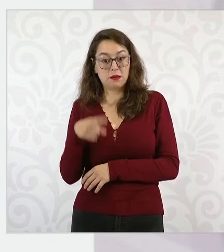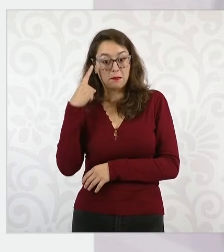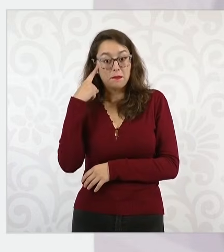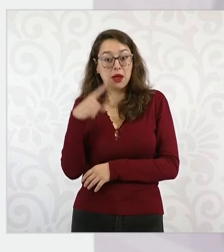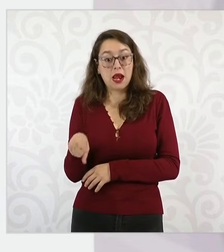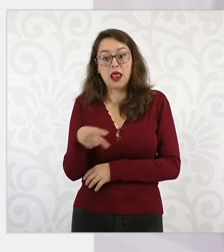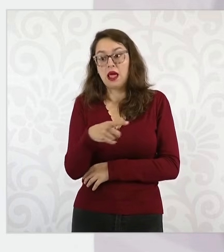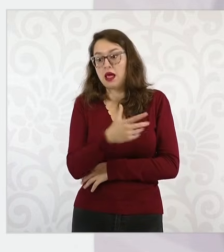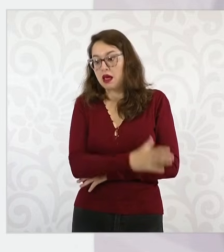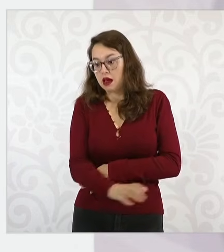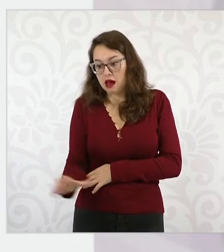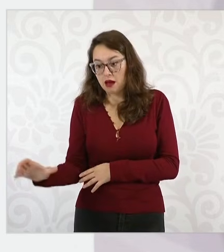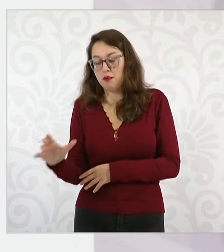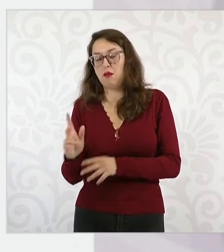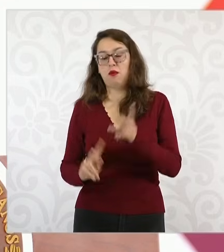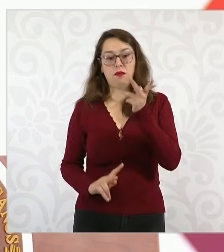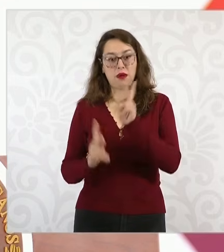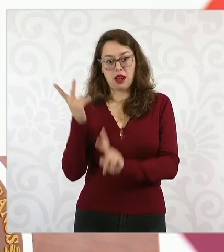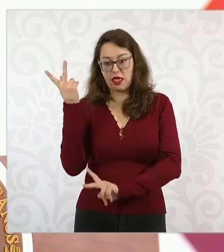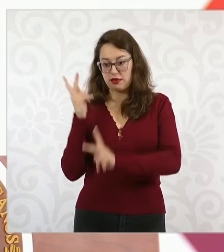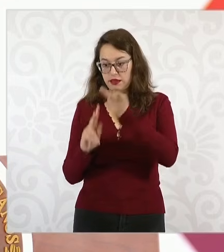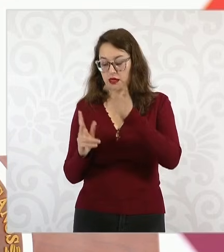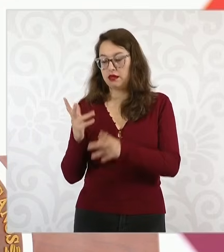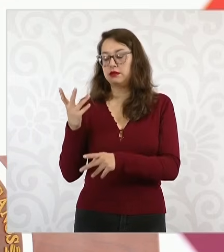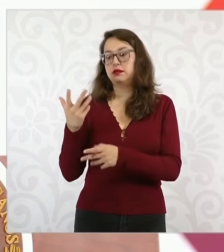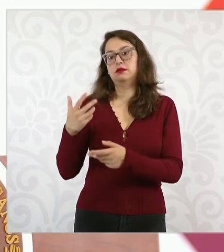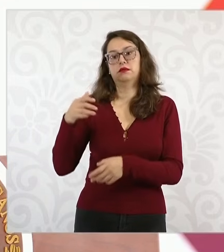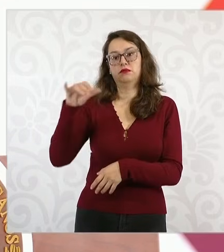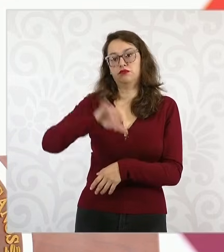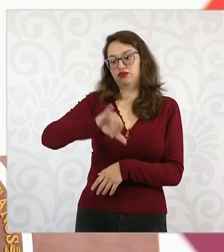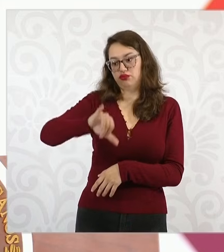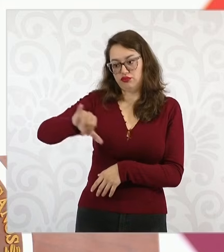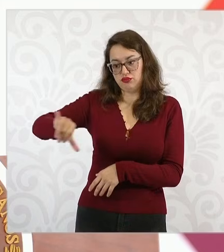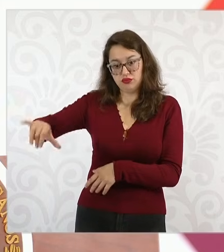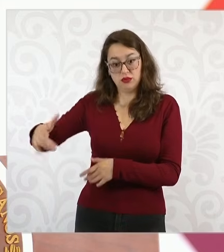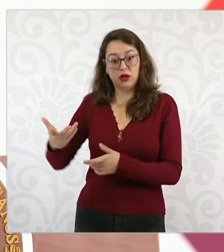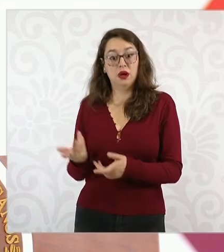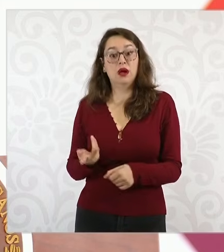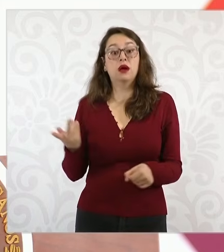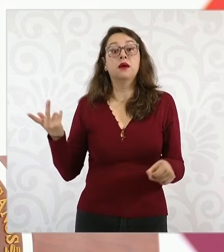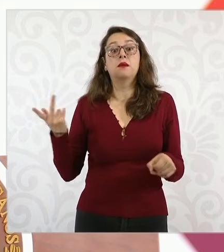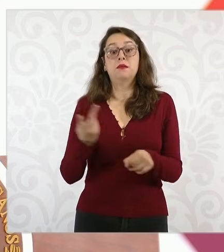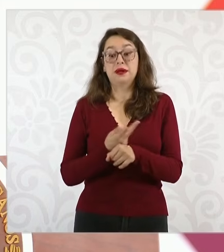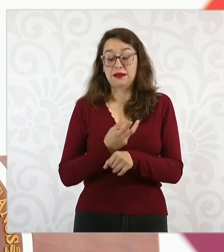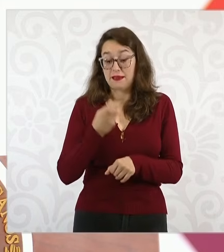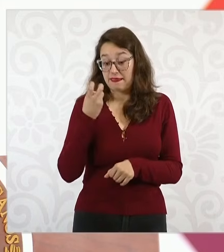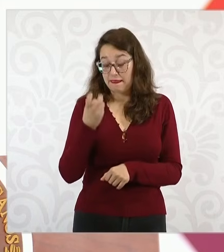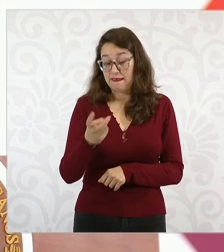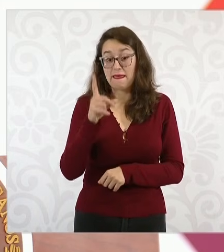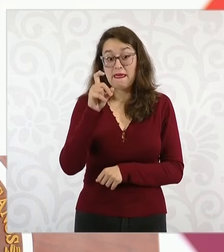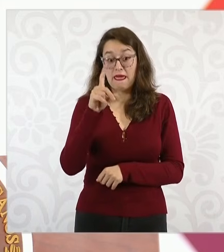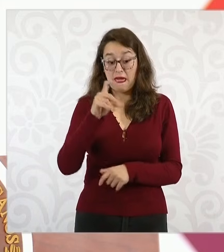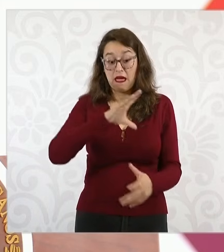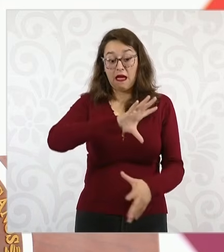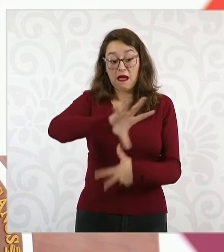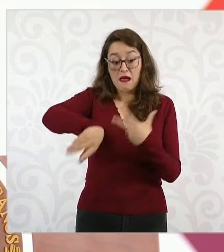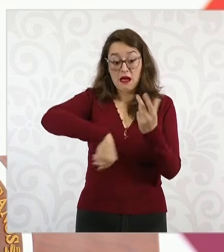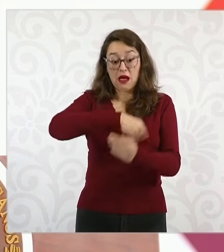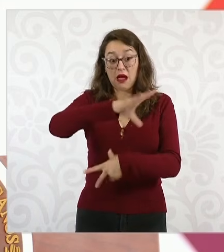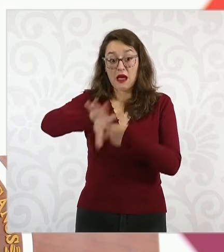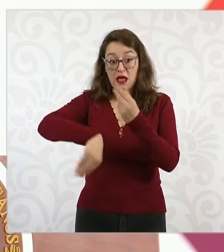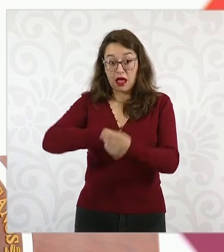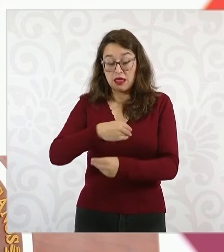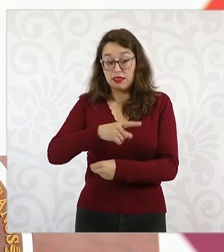para riego. ¿Cuál es la complicación de utilizarla de manera reciclada